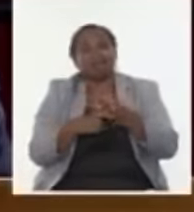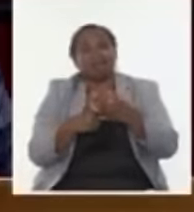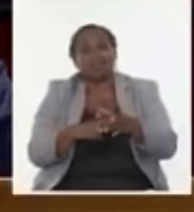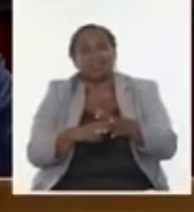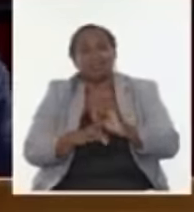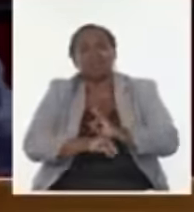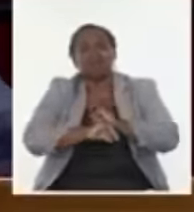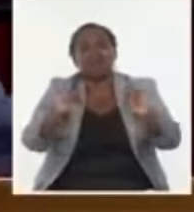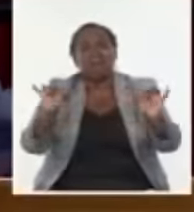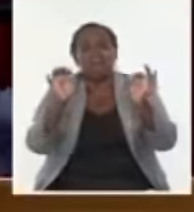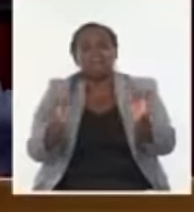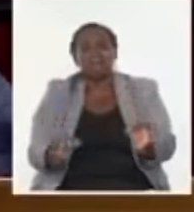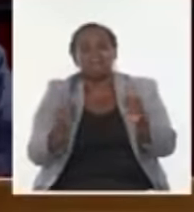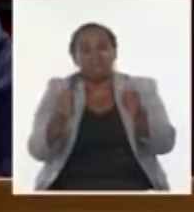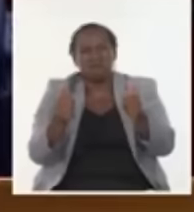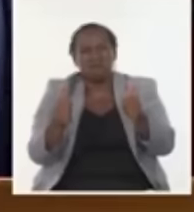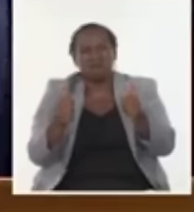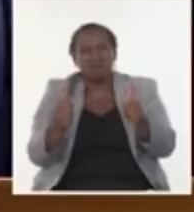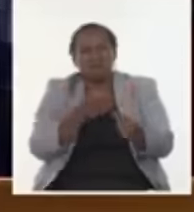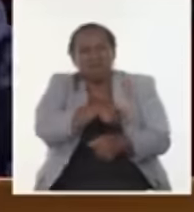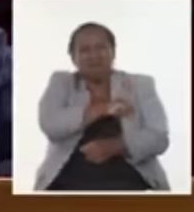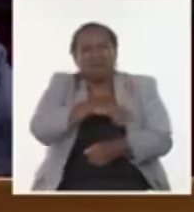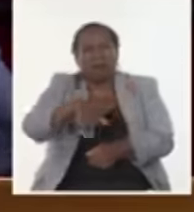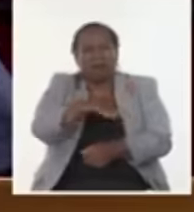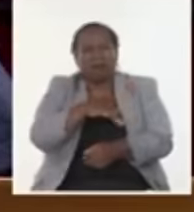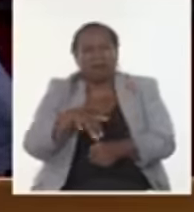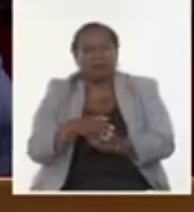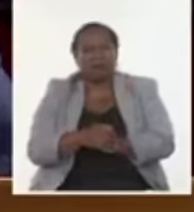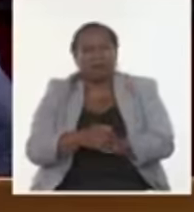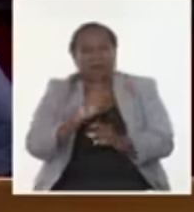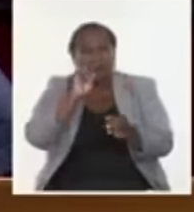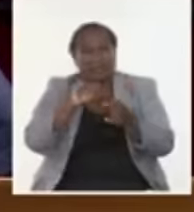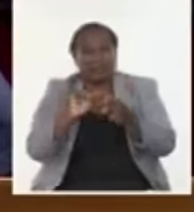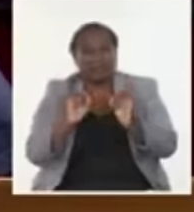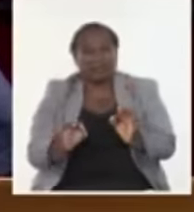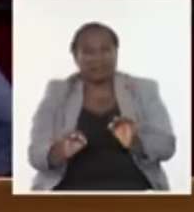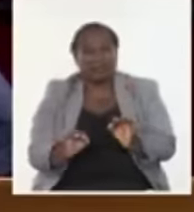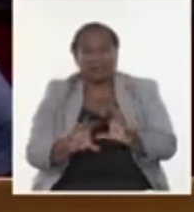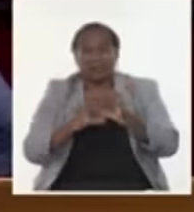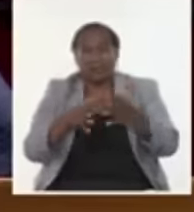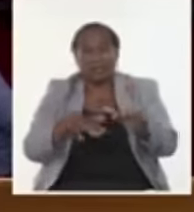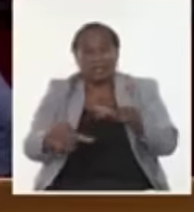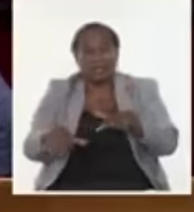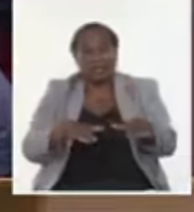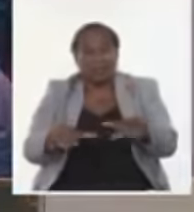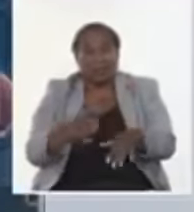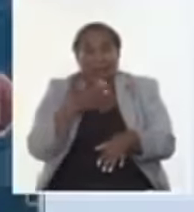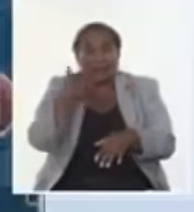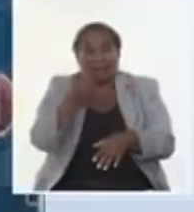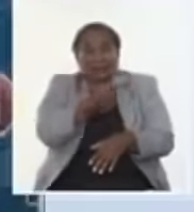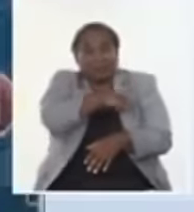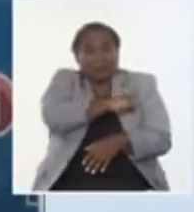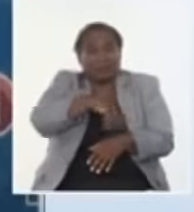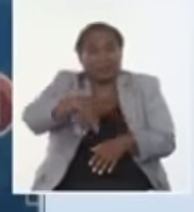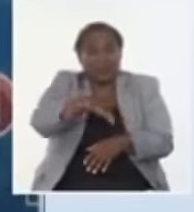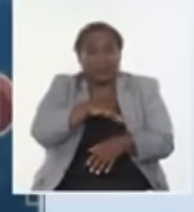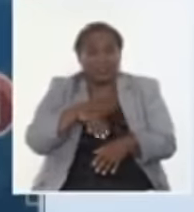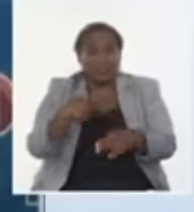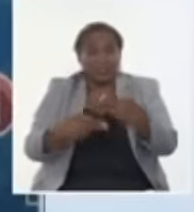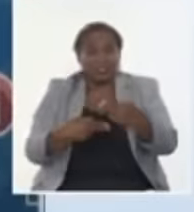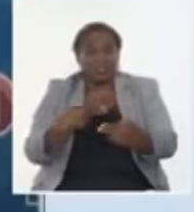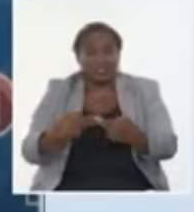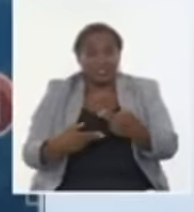informado al pueblo de una manera objetiva. Como parte de las acciones con beneficio a la población, se desarrolló la